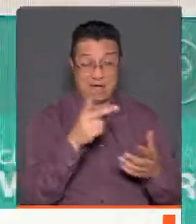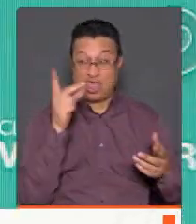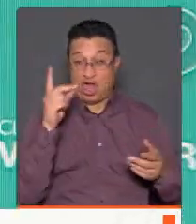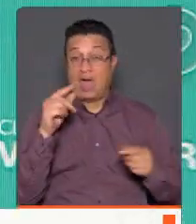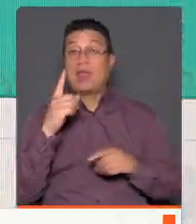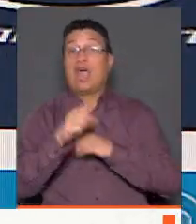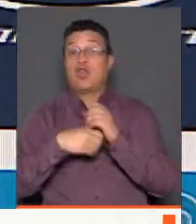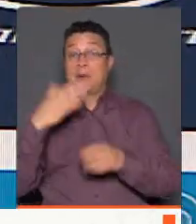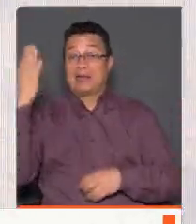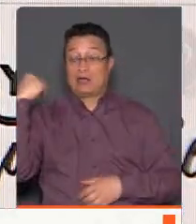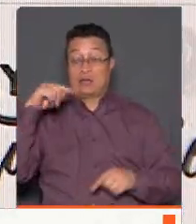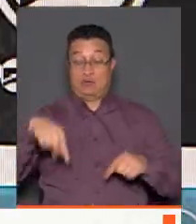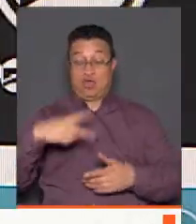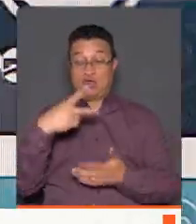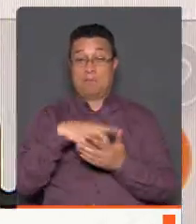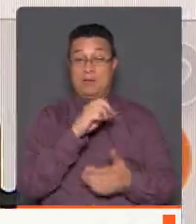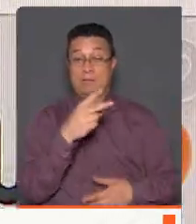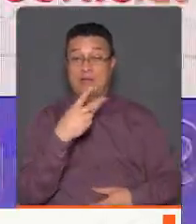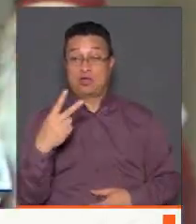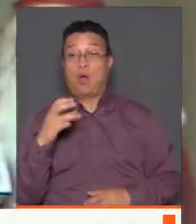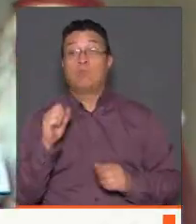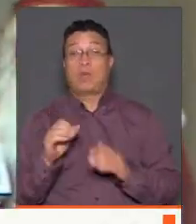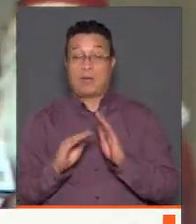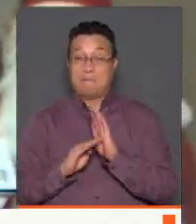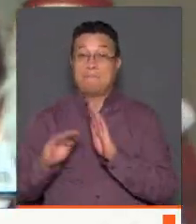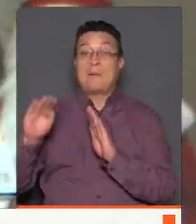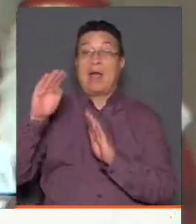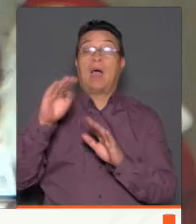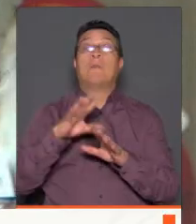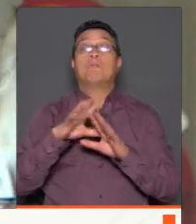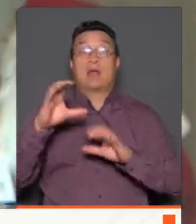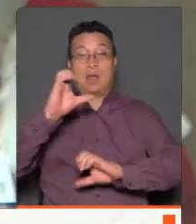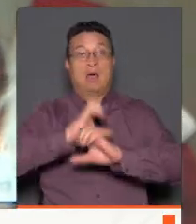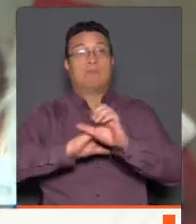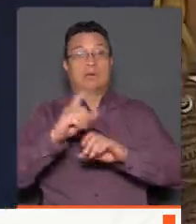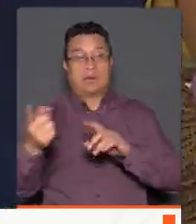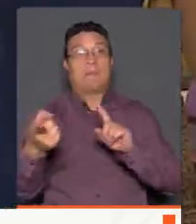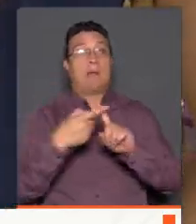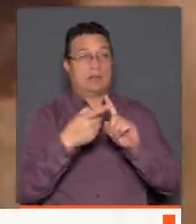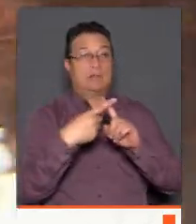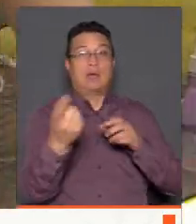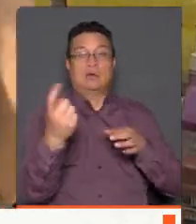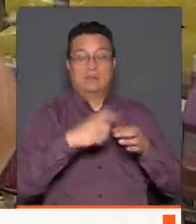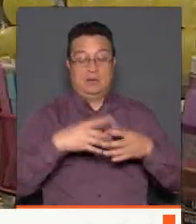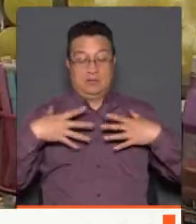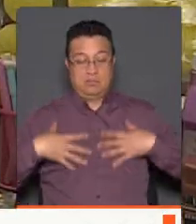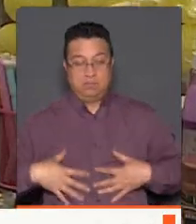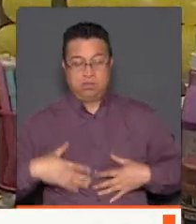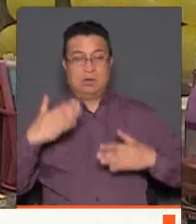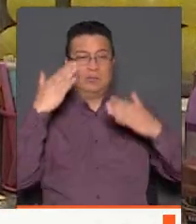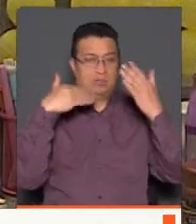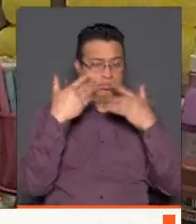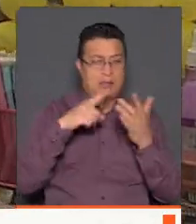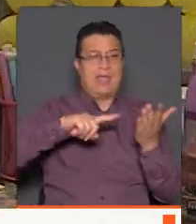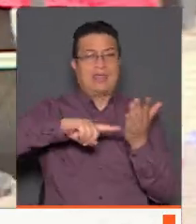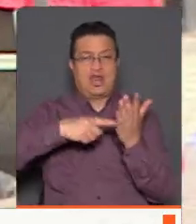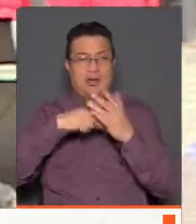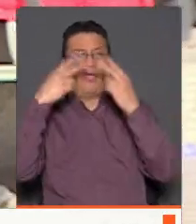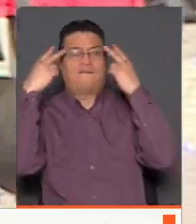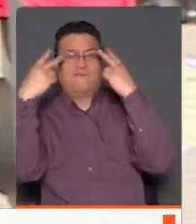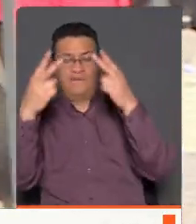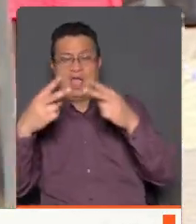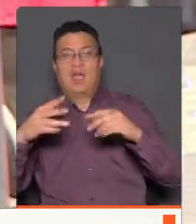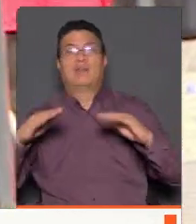pasado. Este 2022 podría superarse porque hay más empresas participando. Vestuario, belleza, hogar, tecnología, viajes,